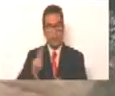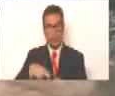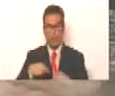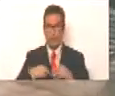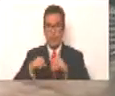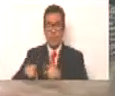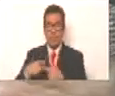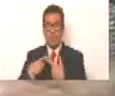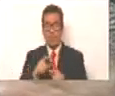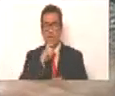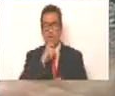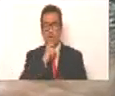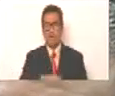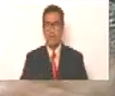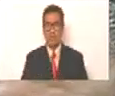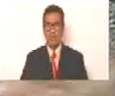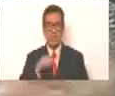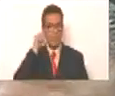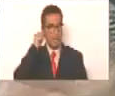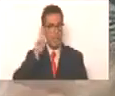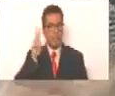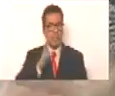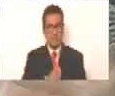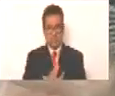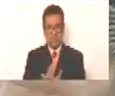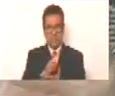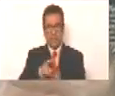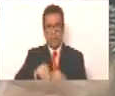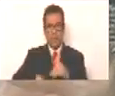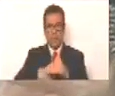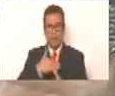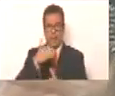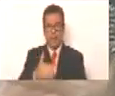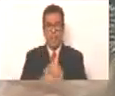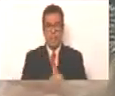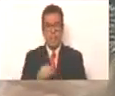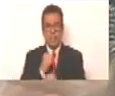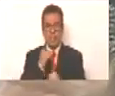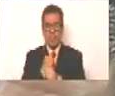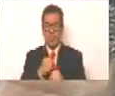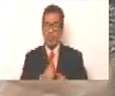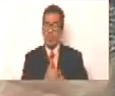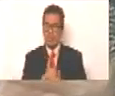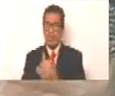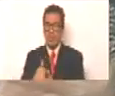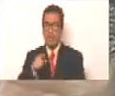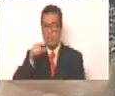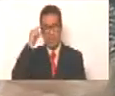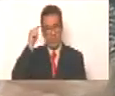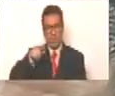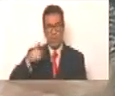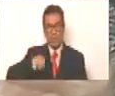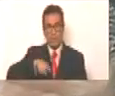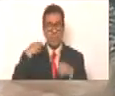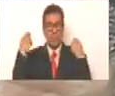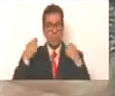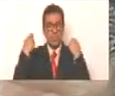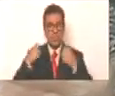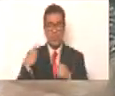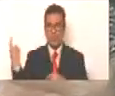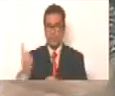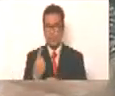dificultades. Es la mujer venezolana la que sigue avanzando en función del bienestar. Por eso hoy nosotros celebramos y traemos este acuerdo